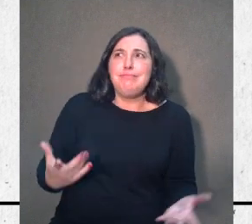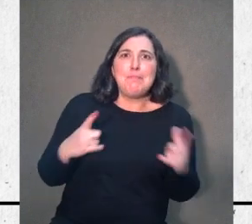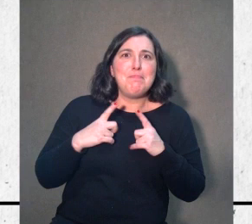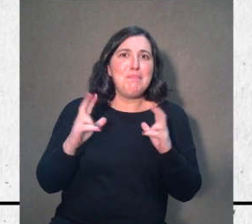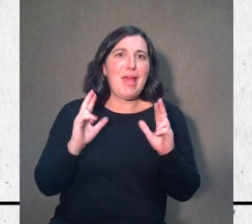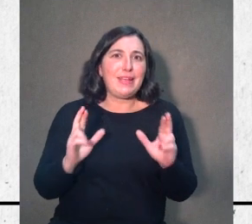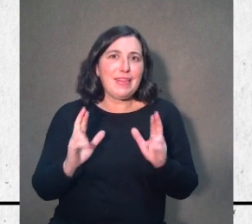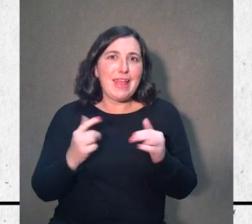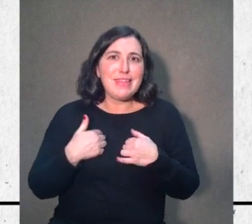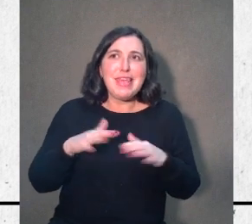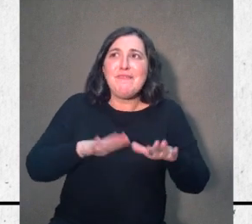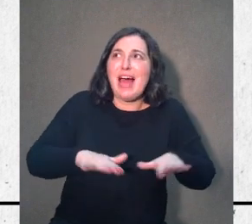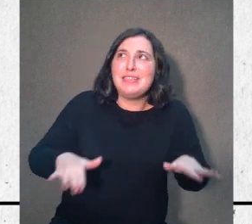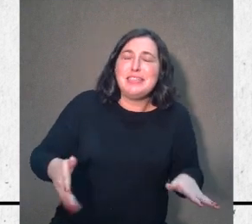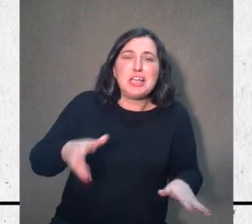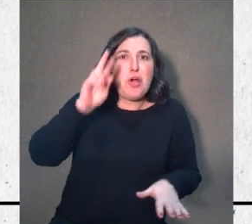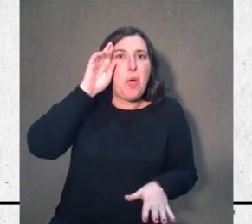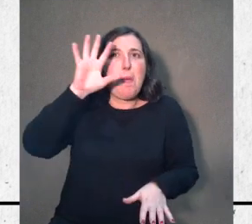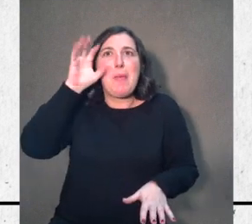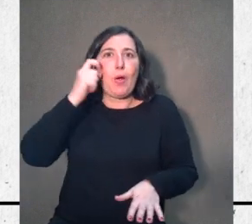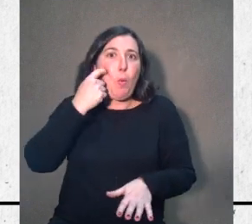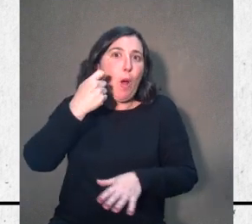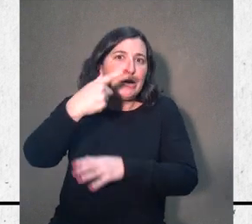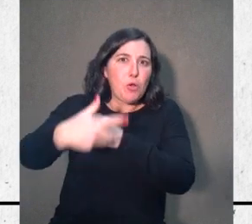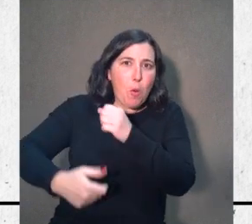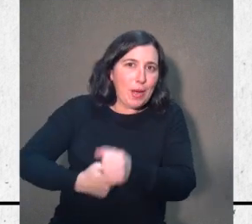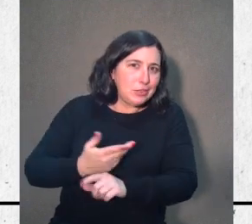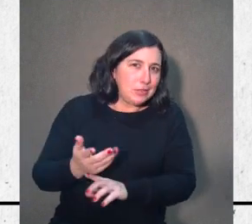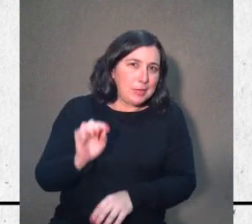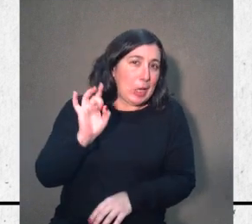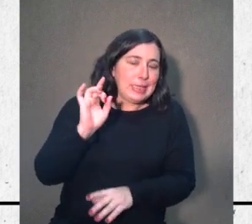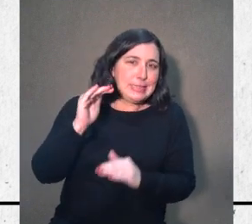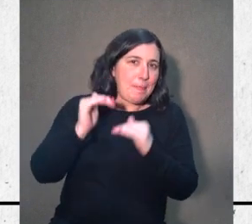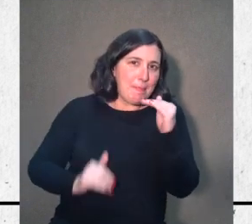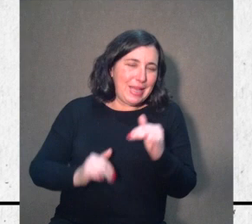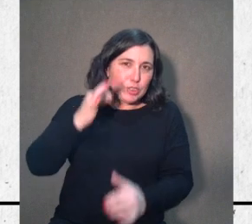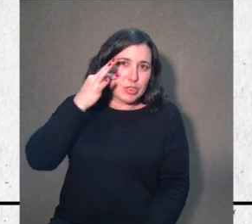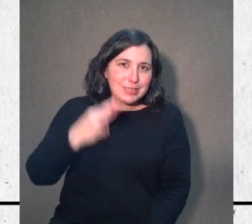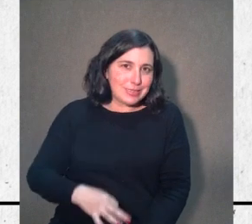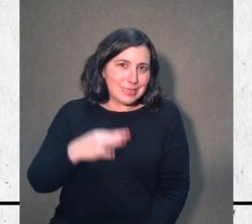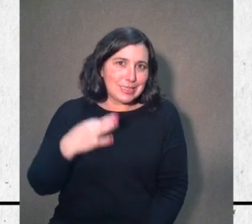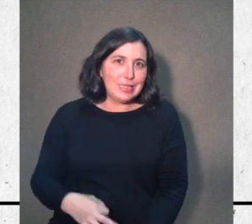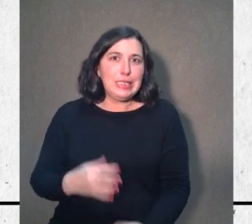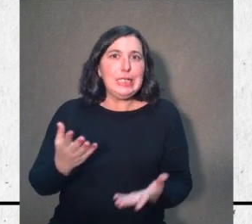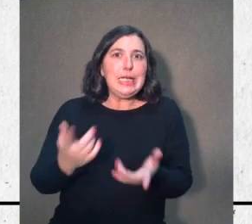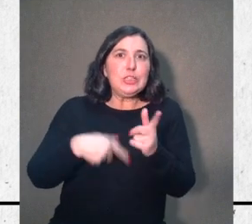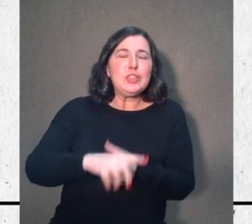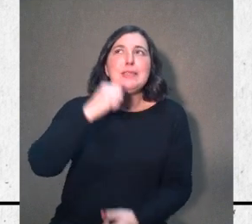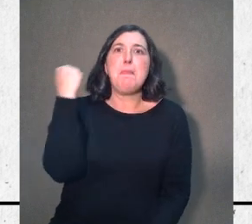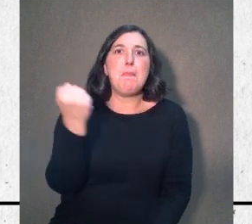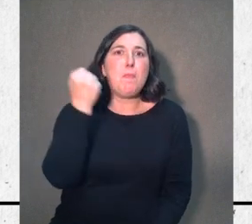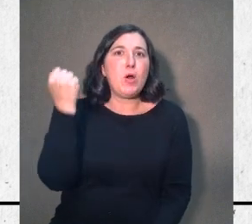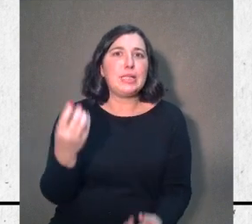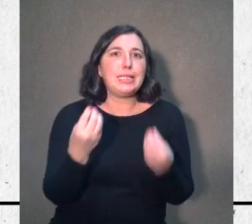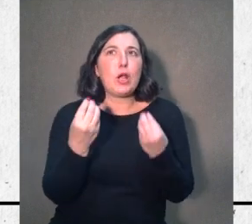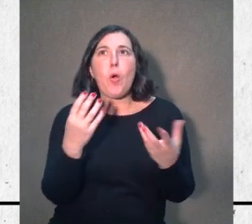acuerdo qué edad tenía, pero menos de 15. Y es muy importante eso, cómo se lo recibe, todas esas cosas, como decís,